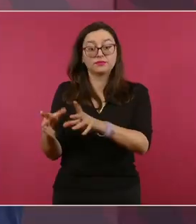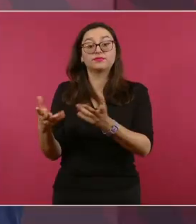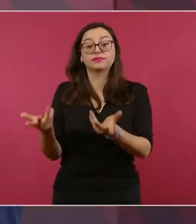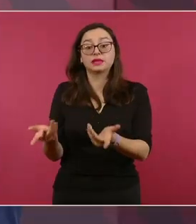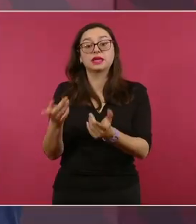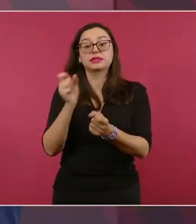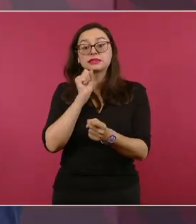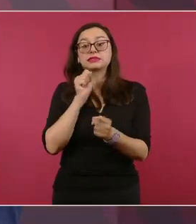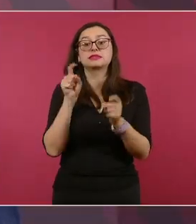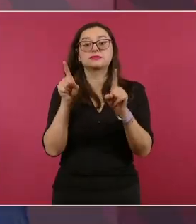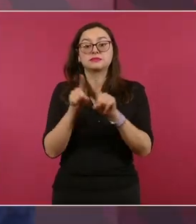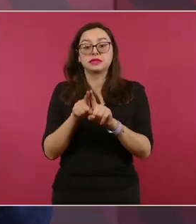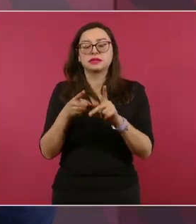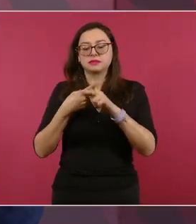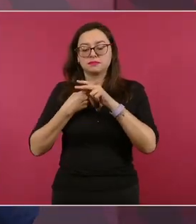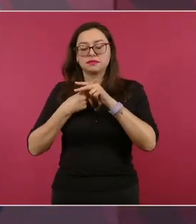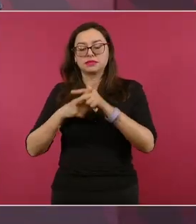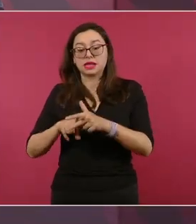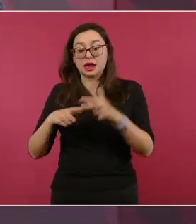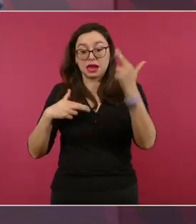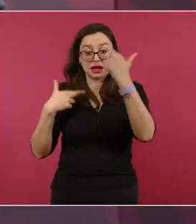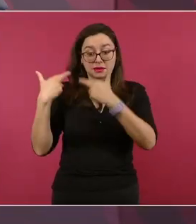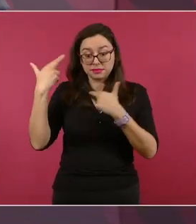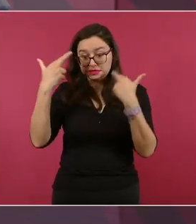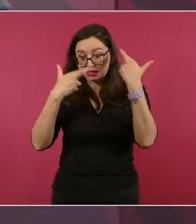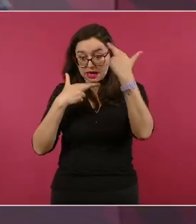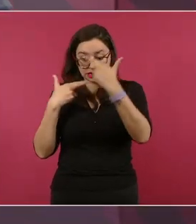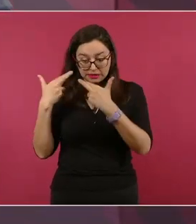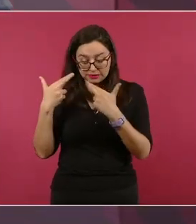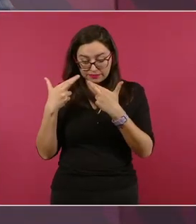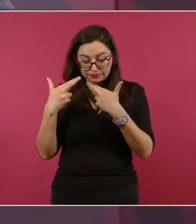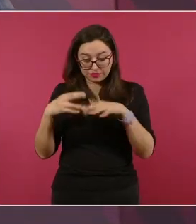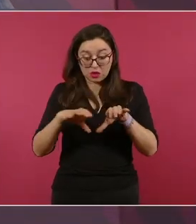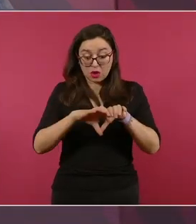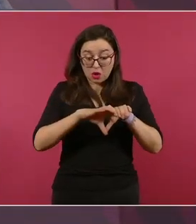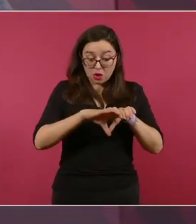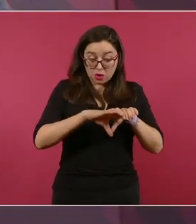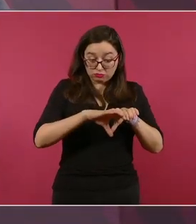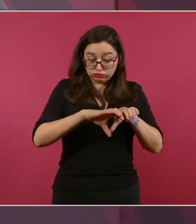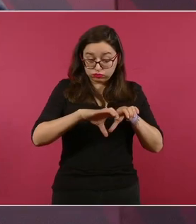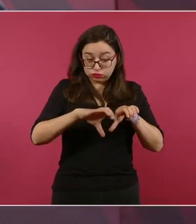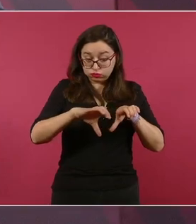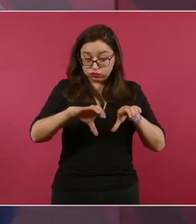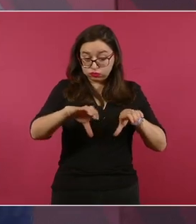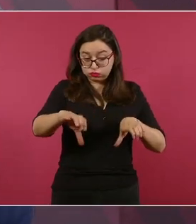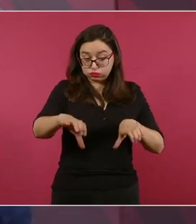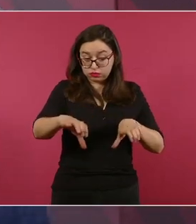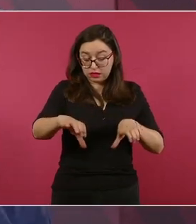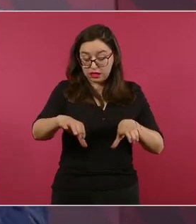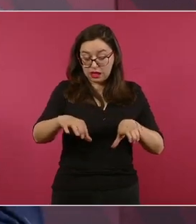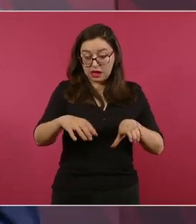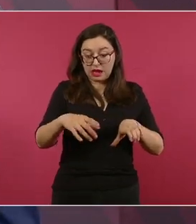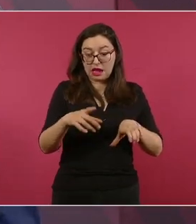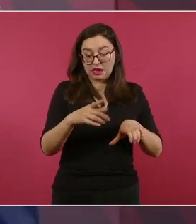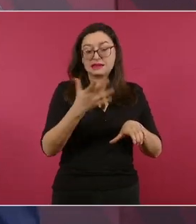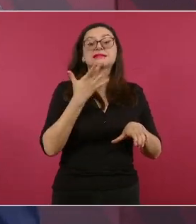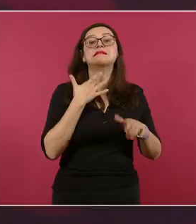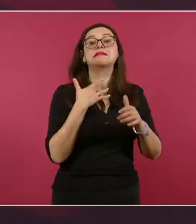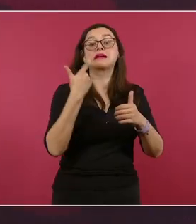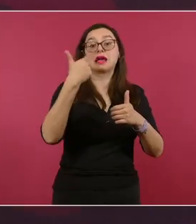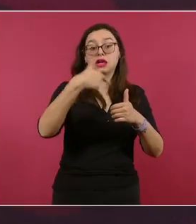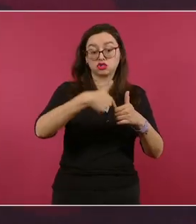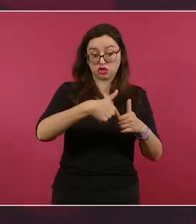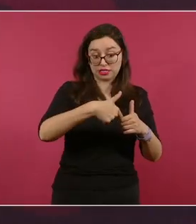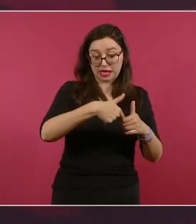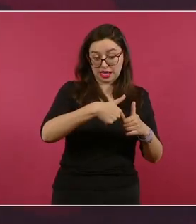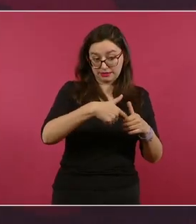revisión de un ducto que pasa como a 500 metros de donde está el